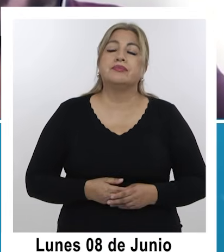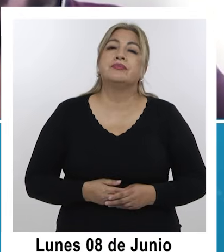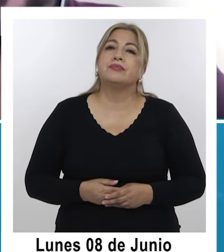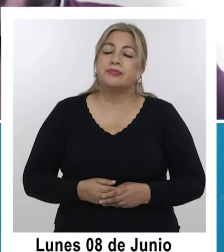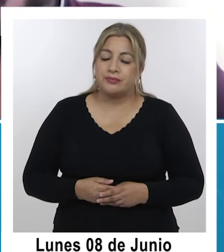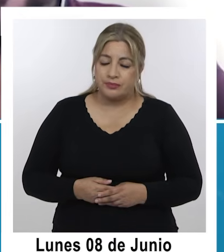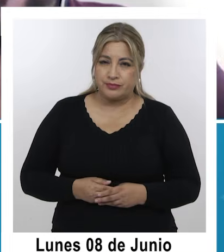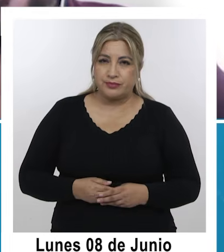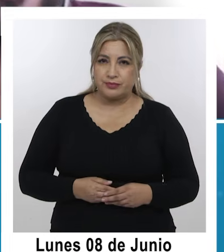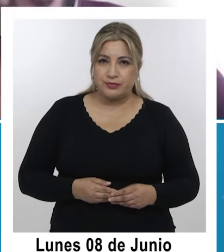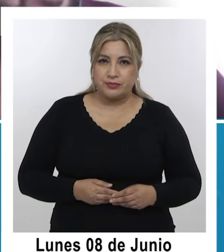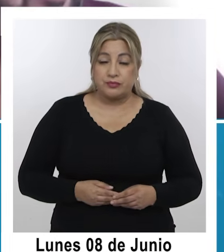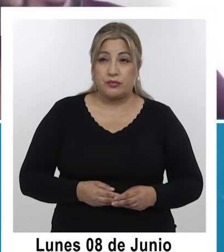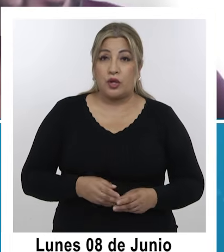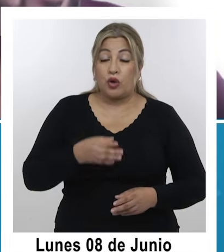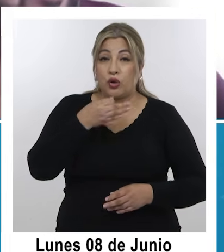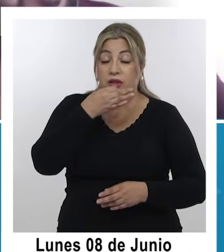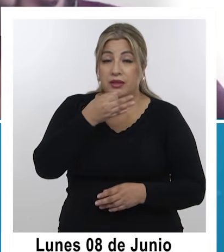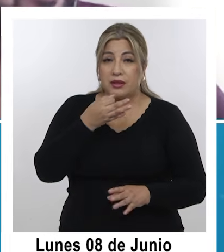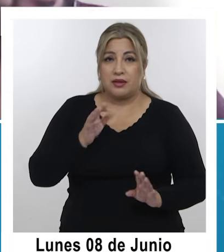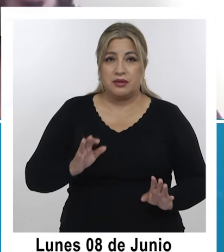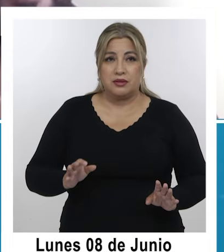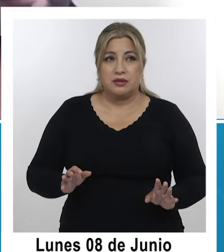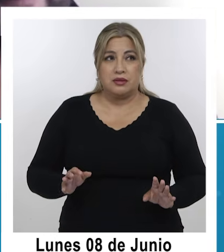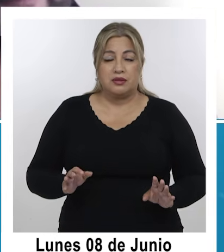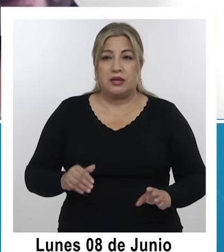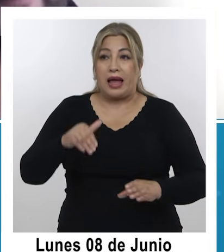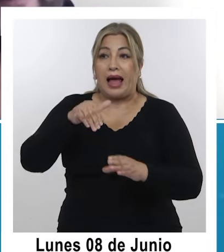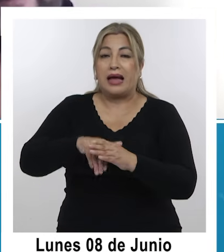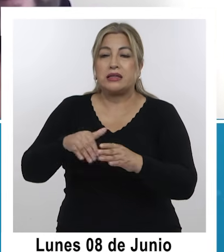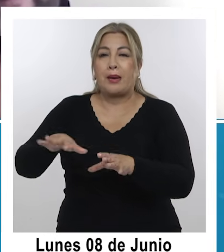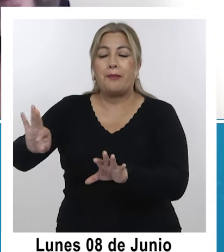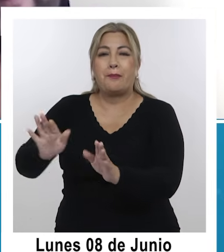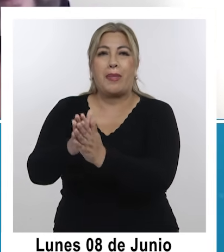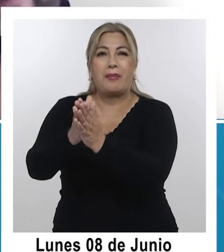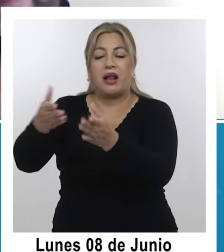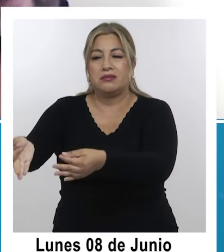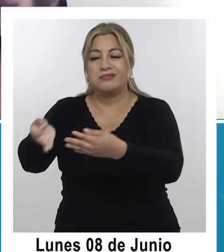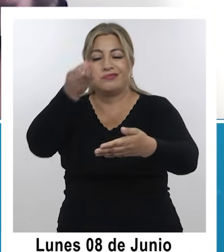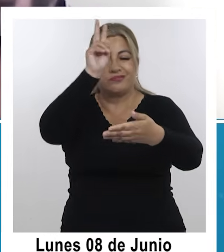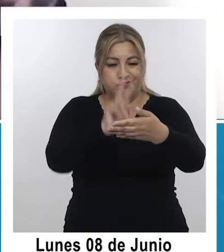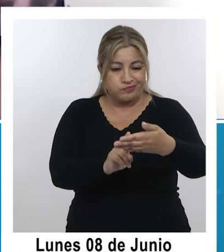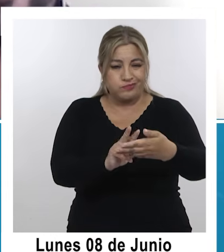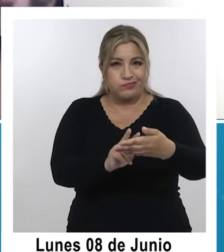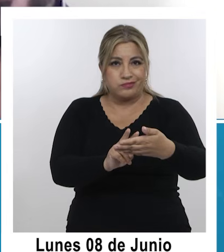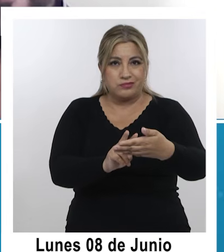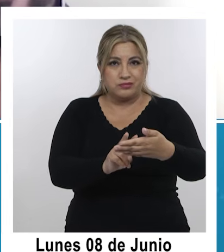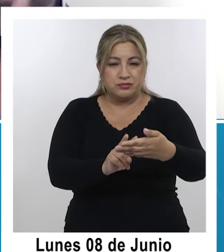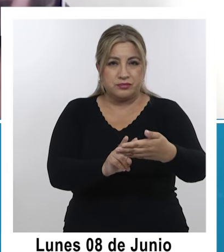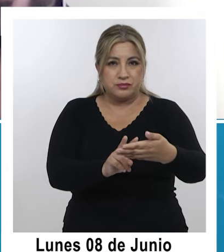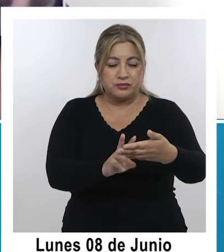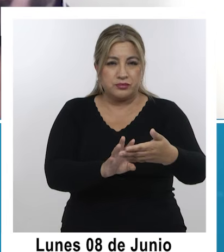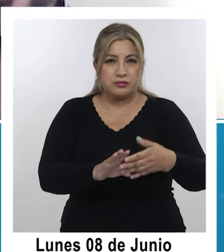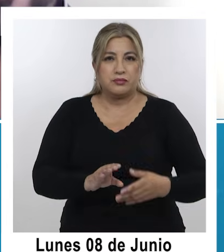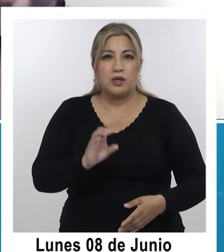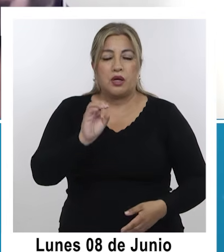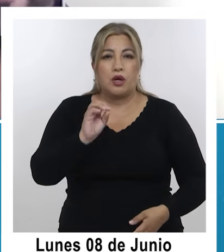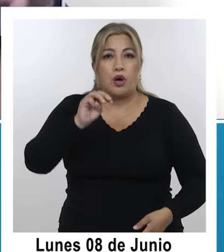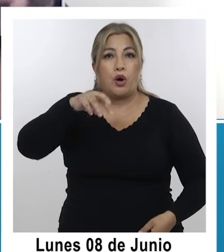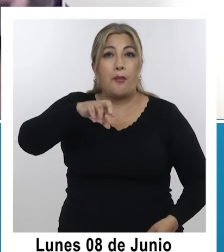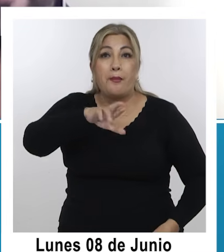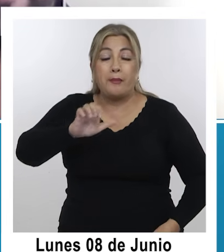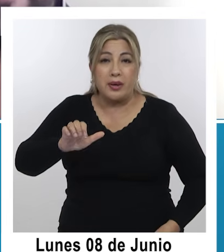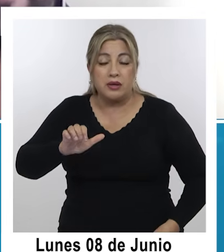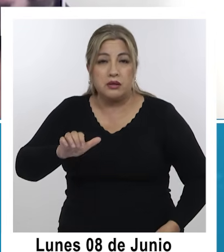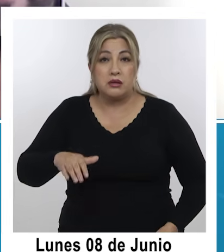Claro, te digo, en este momento los resultados, las actas contabilizadas por el organismo electoral OMPE, que se denomina OMPE, Ujú, mira,